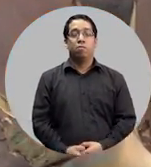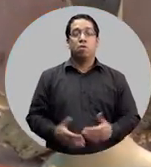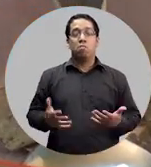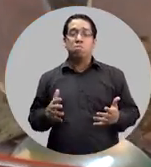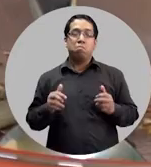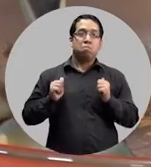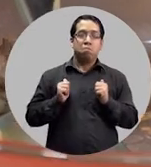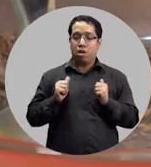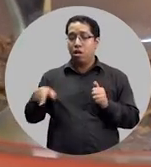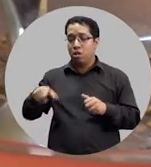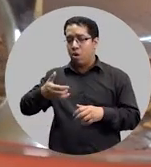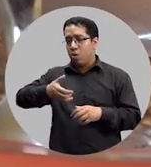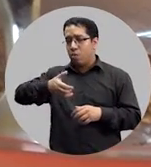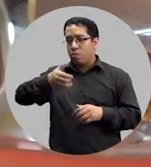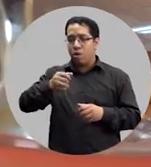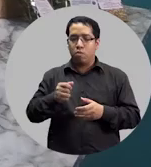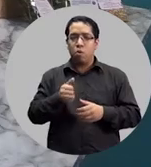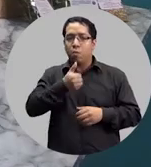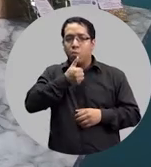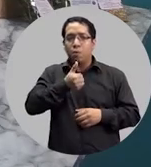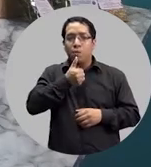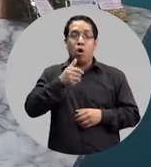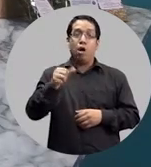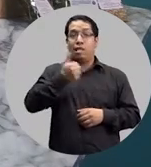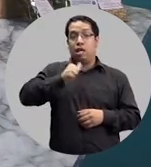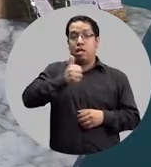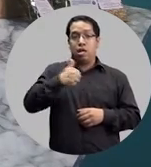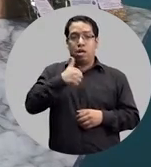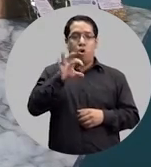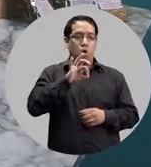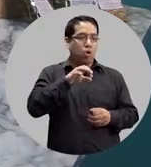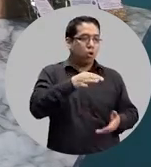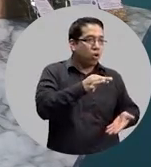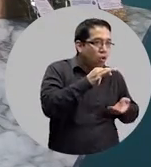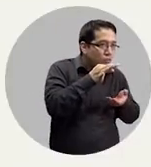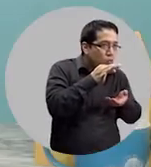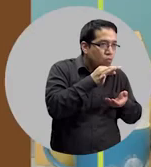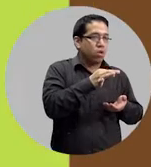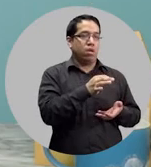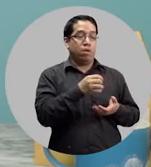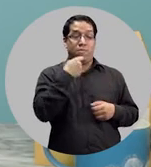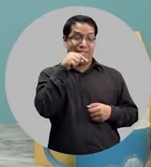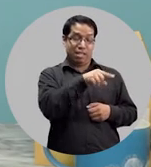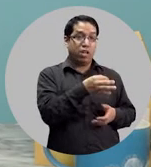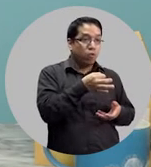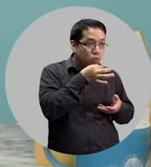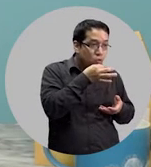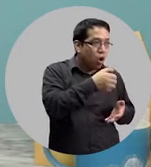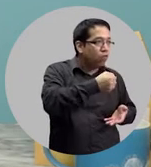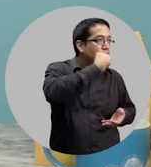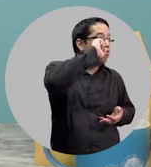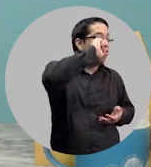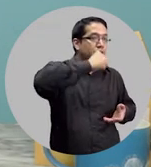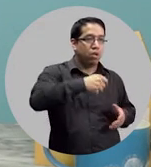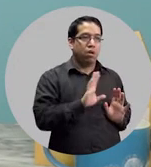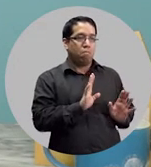medicinales. Eso de repente también se puede tomar en mate o en el tereré o como infusión. Si es que vas a tomar como infusión,